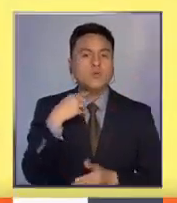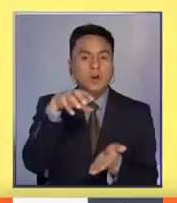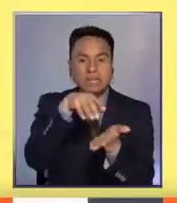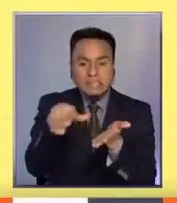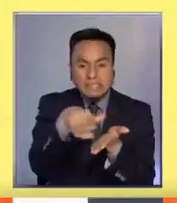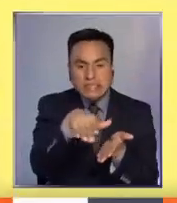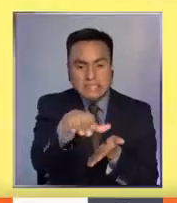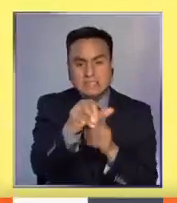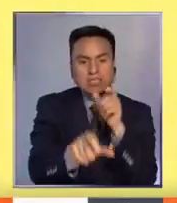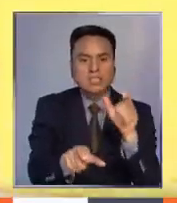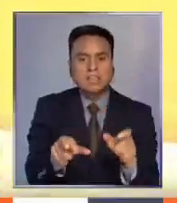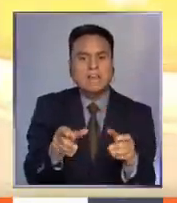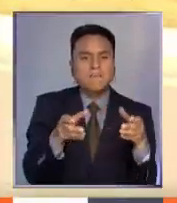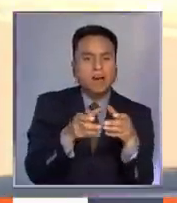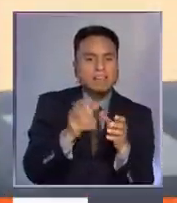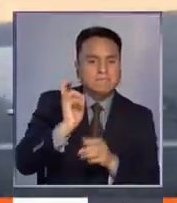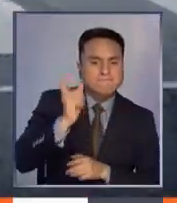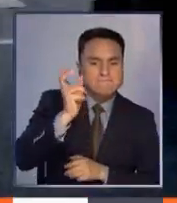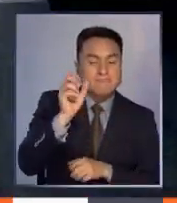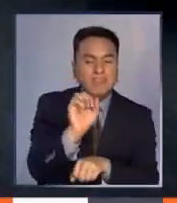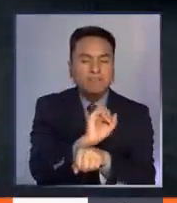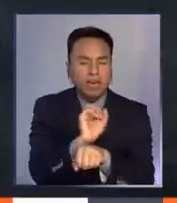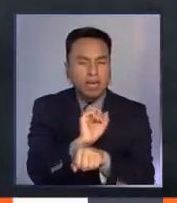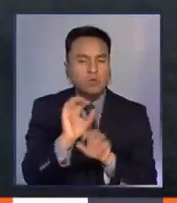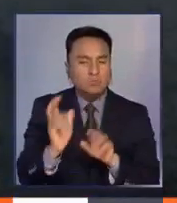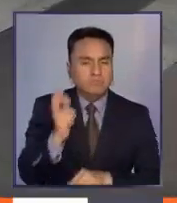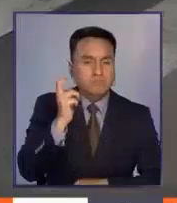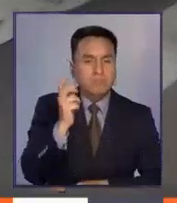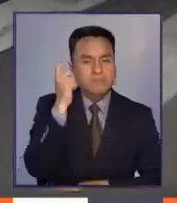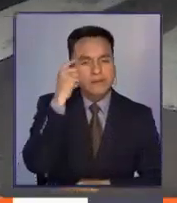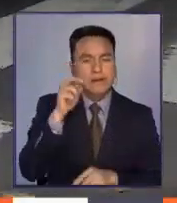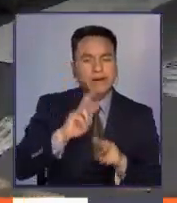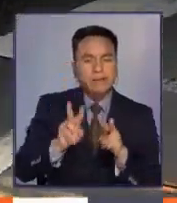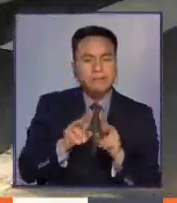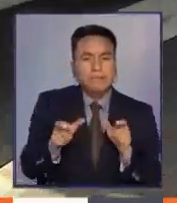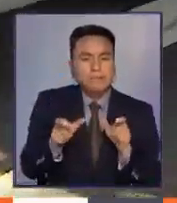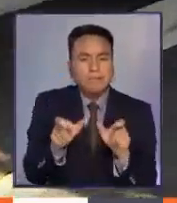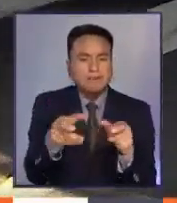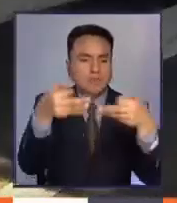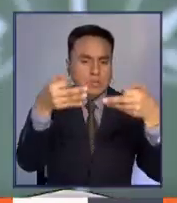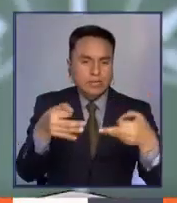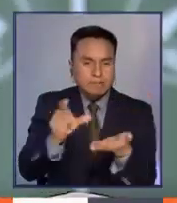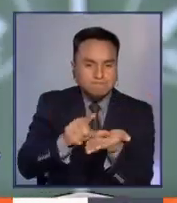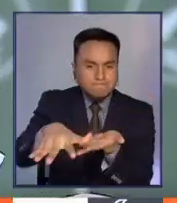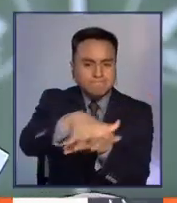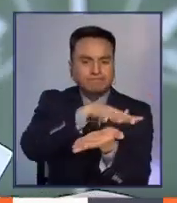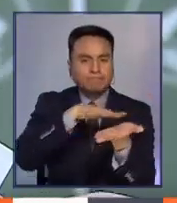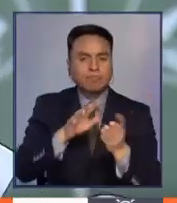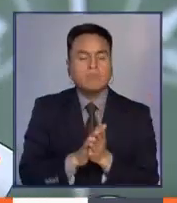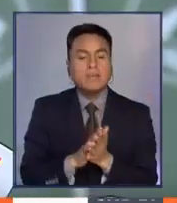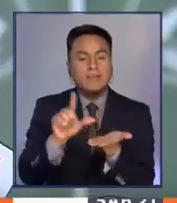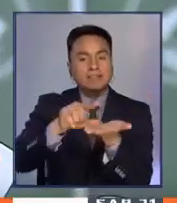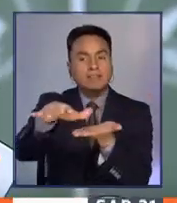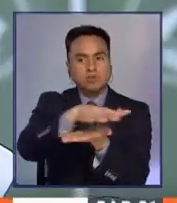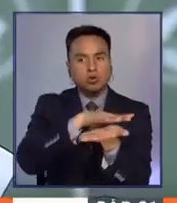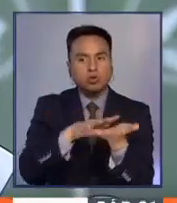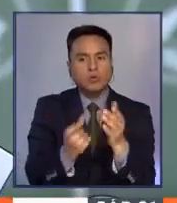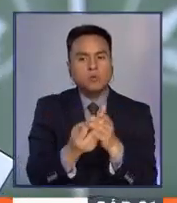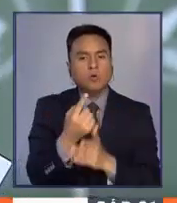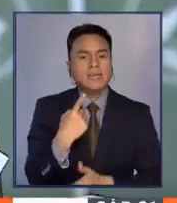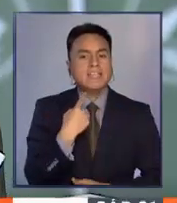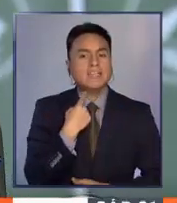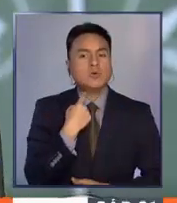concurrido para bandas que se dedican al robo de vehículos, por lo que reforzarán la seguridad del sector. Este sector del nodo de Quilicura, ¿no es